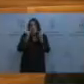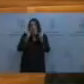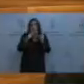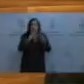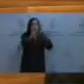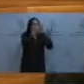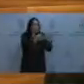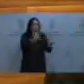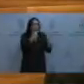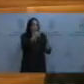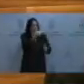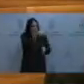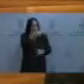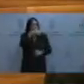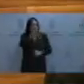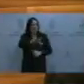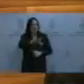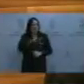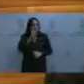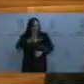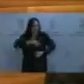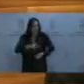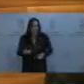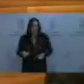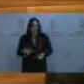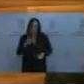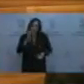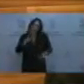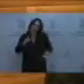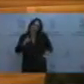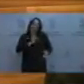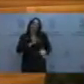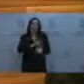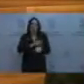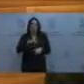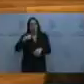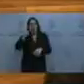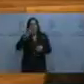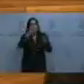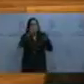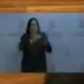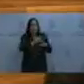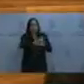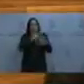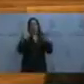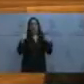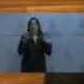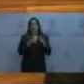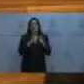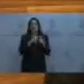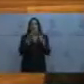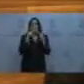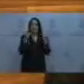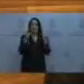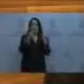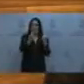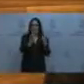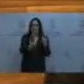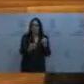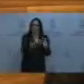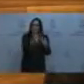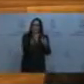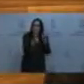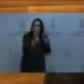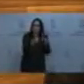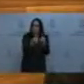Y es mentira, señoría. Y es mentira, señora consejera. Yo sé que usted es la consejera de Hacienda y Sector Público, pero ocúpese de controlar un poco qué es lo